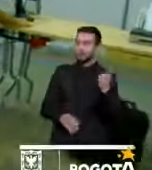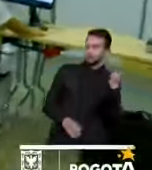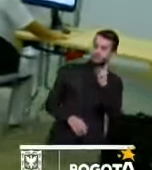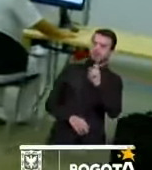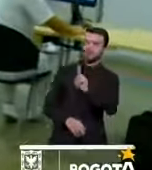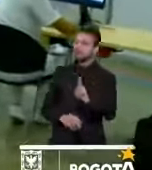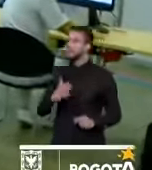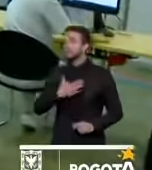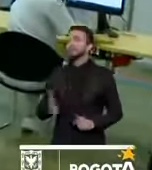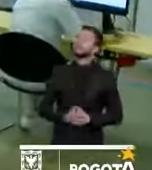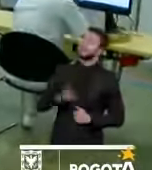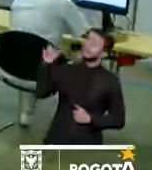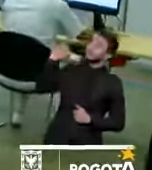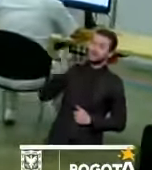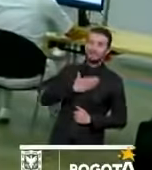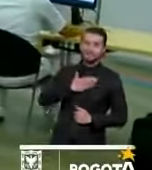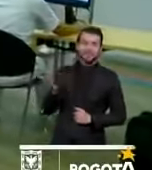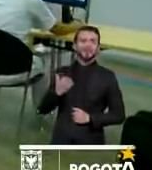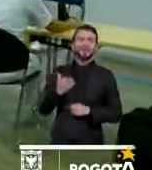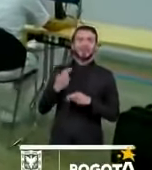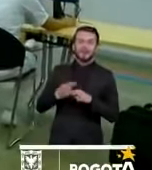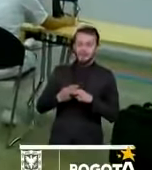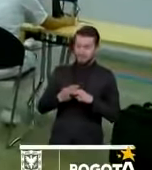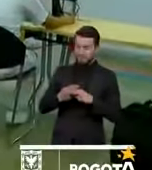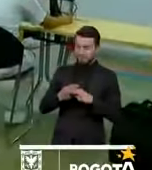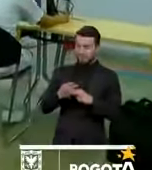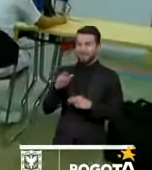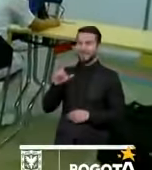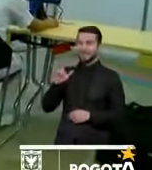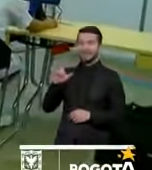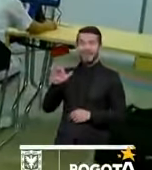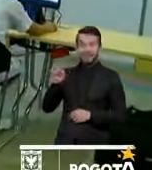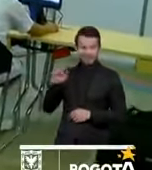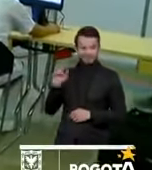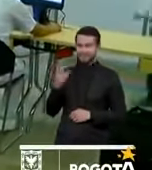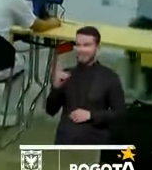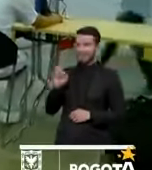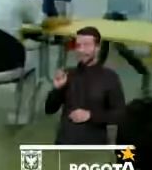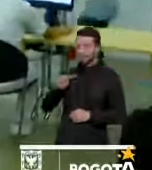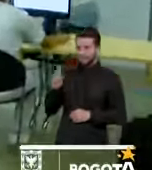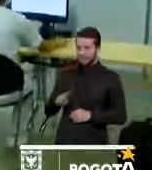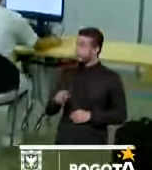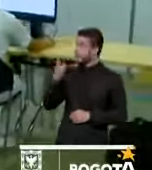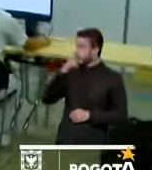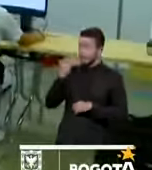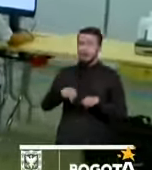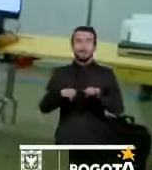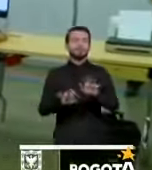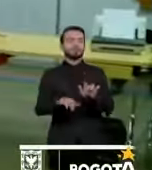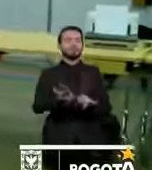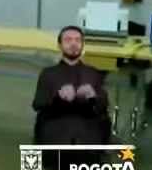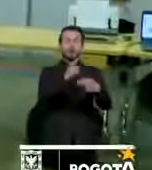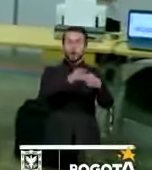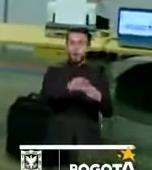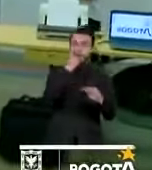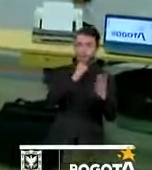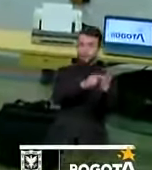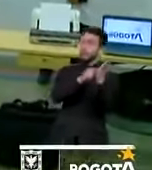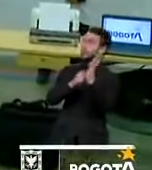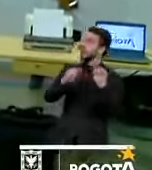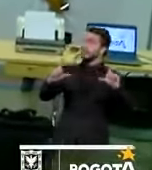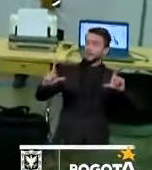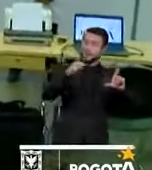Ajá. Aquí les voy a mostrar entonces una historia clínica que está en red. Ponemos el locomotor del paciente. Aquí ya